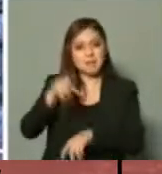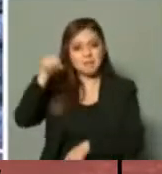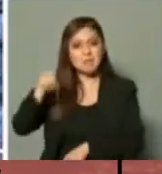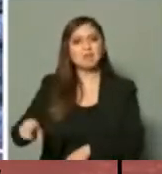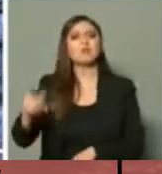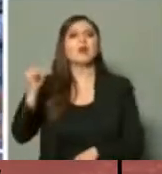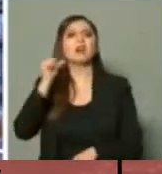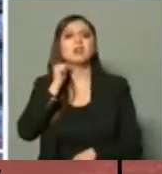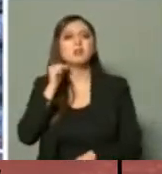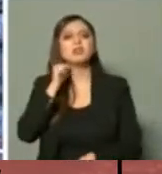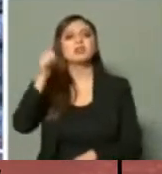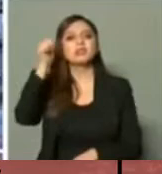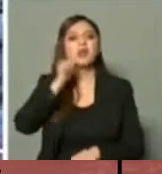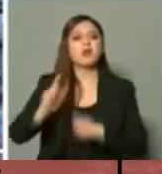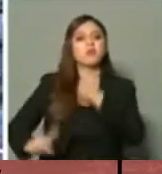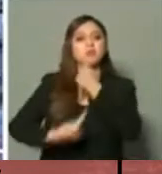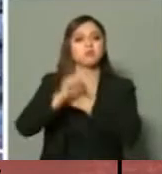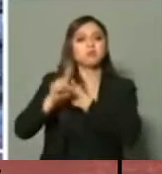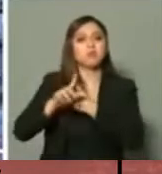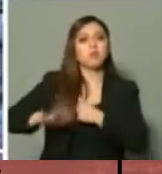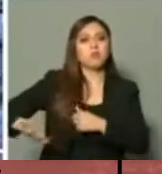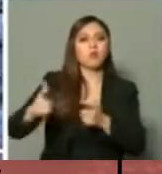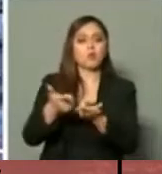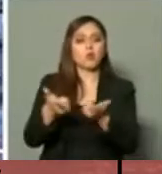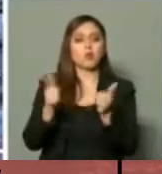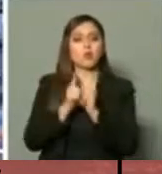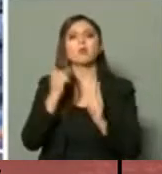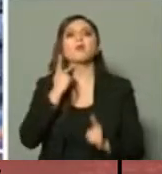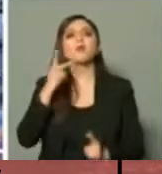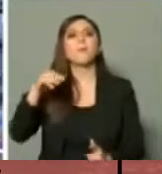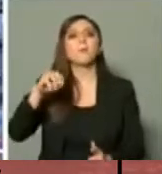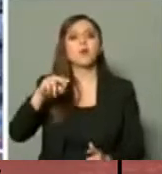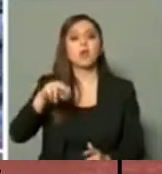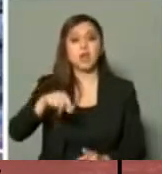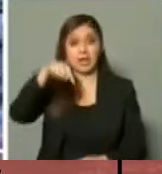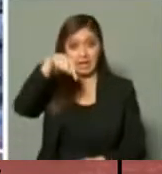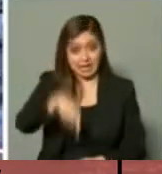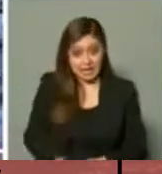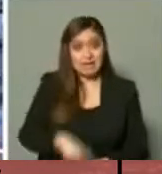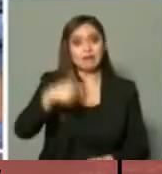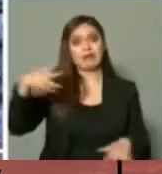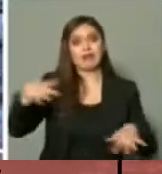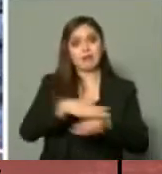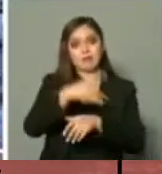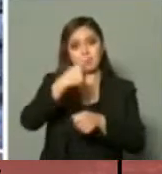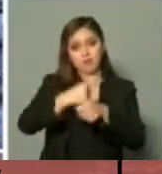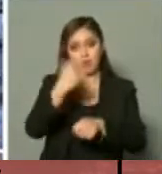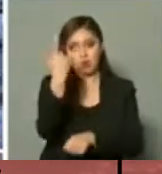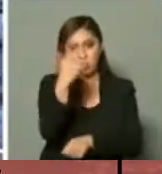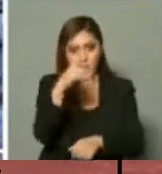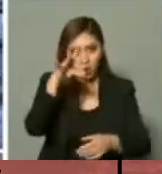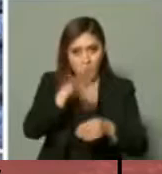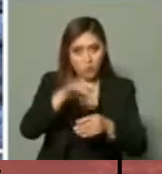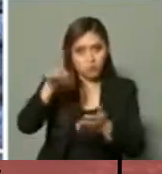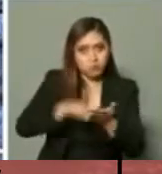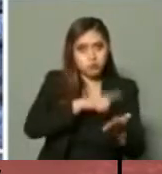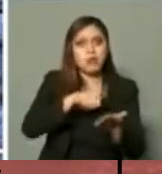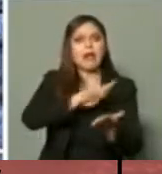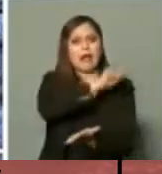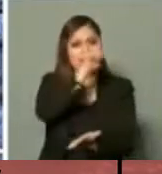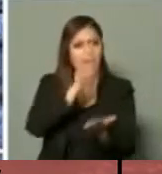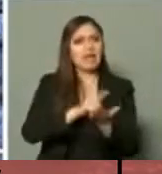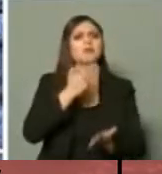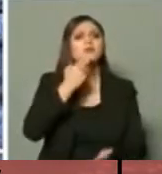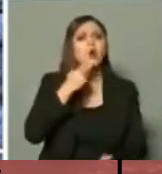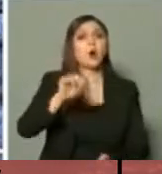de todo el que ya le ha hecho Morena. Este primero de julio tenemos que cambiar y tenemos que hacer que las leyes funcionen, no hacer más